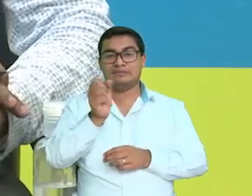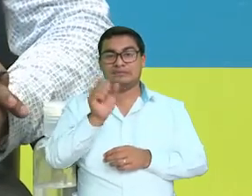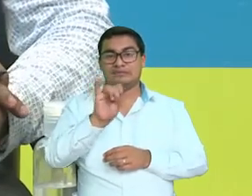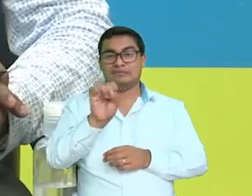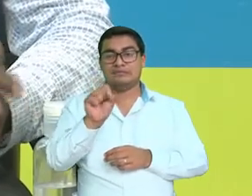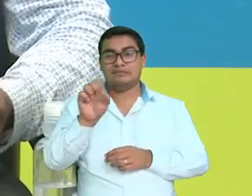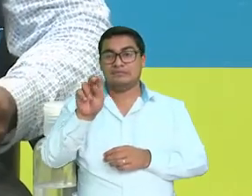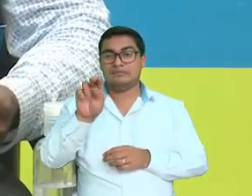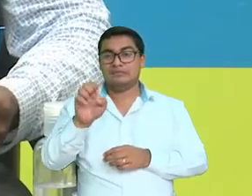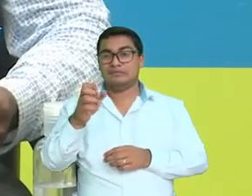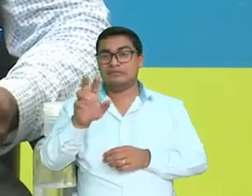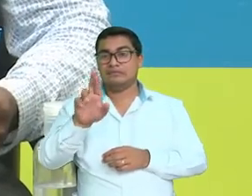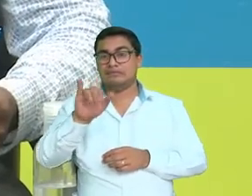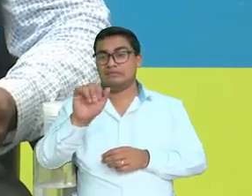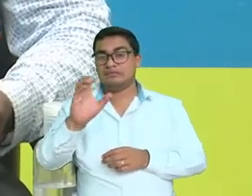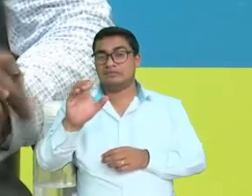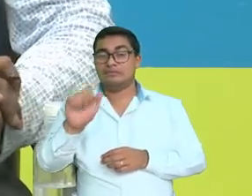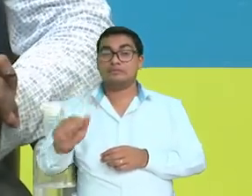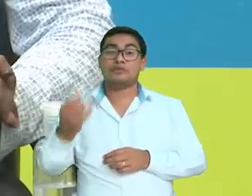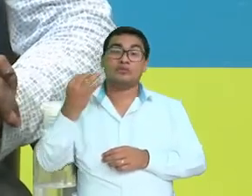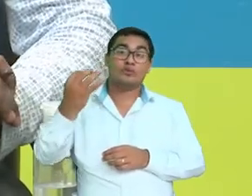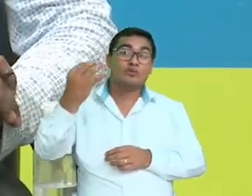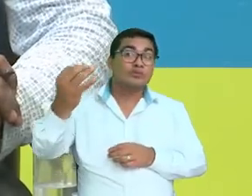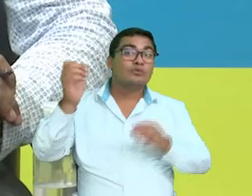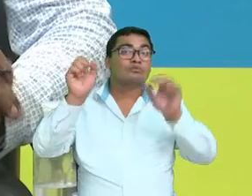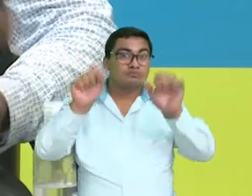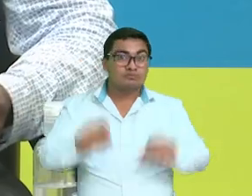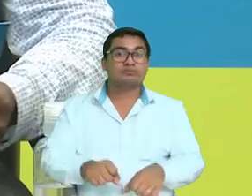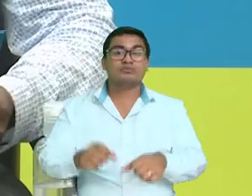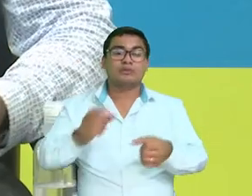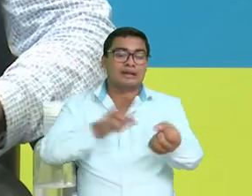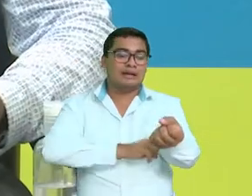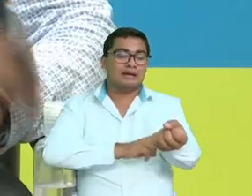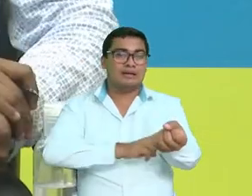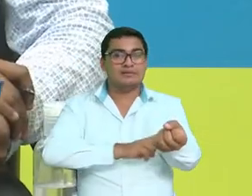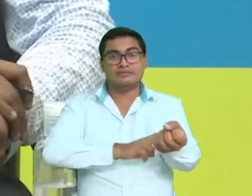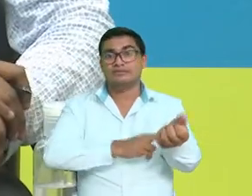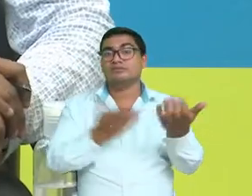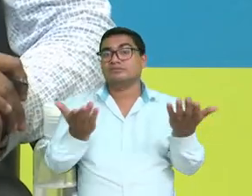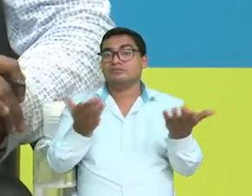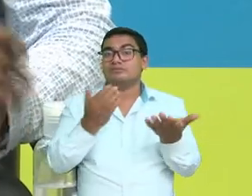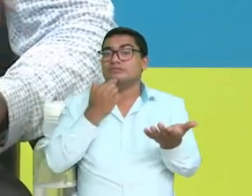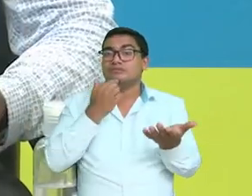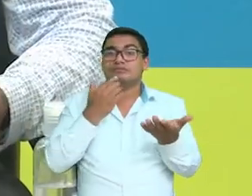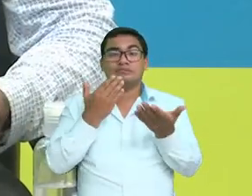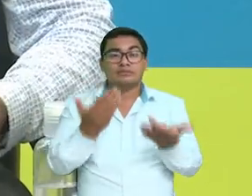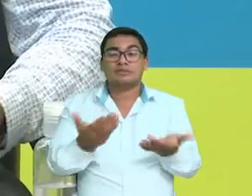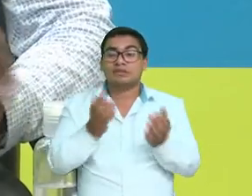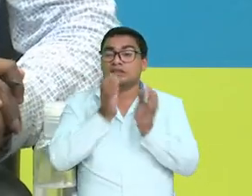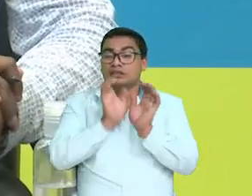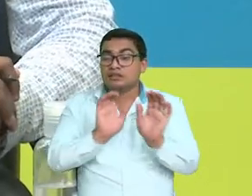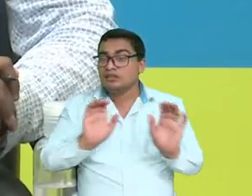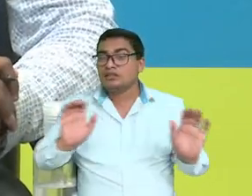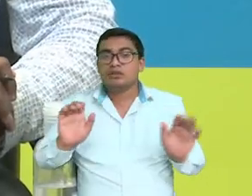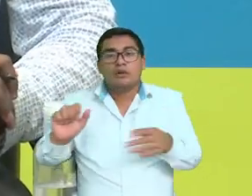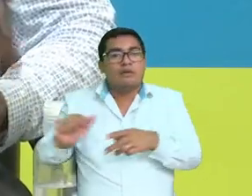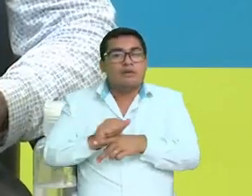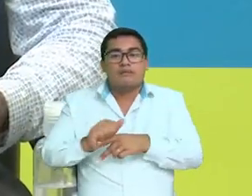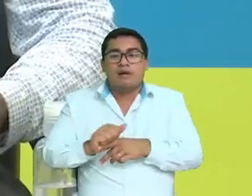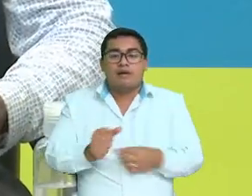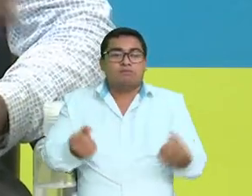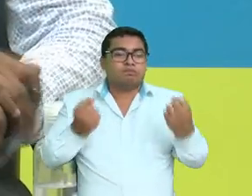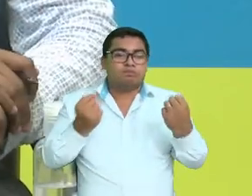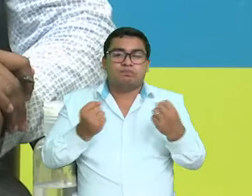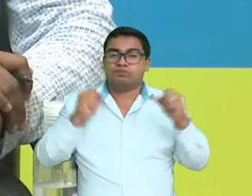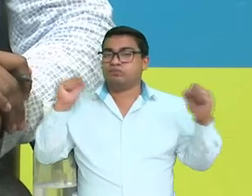que el niño pueda presentar problemas de diabetes en un futuro. ¿A qué se debe esto? Al que el niño no hace ejercicio.